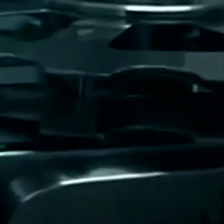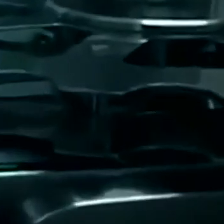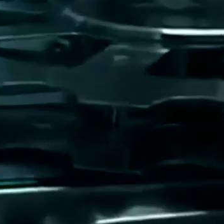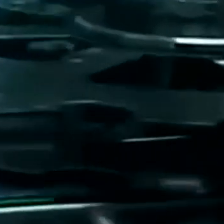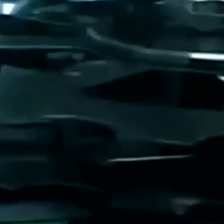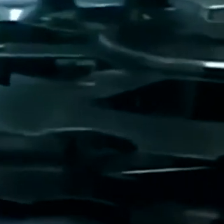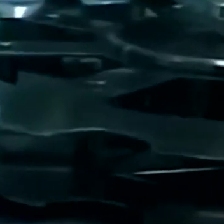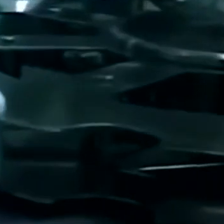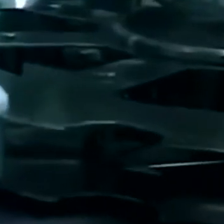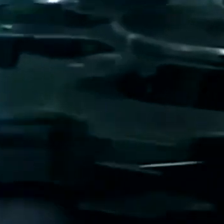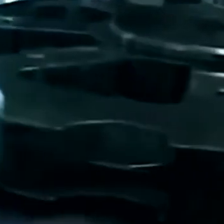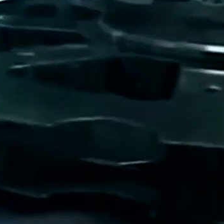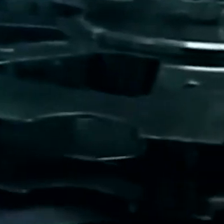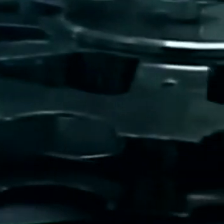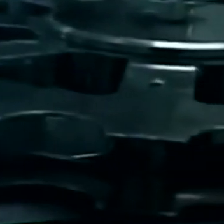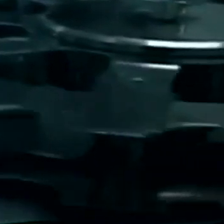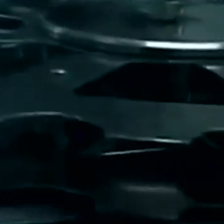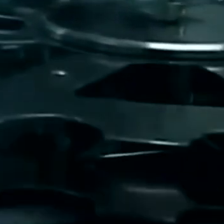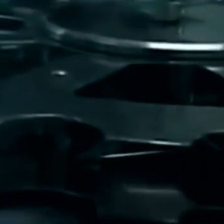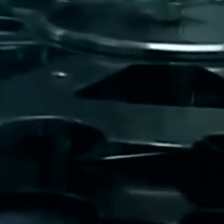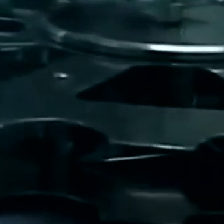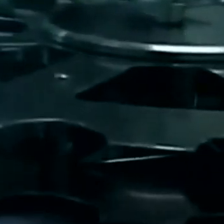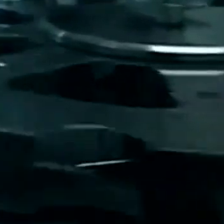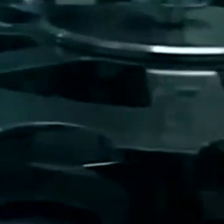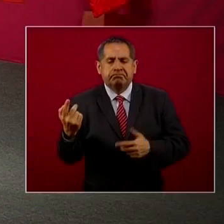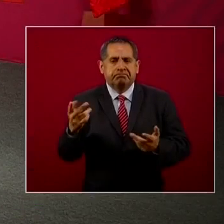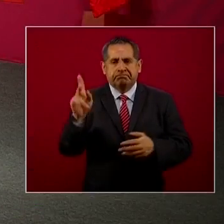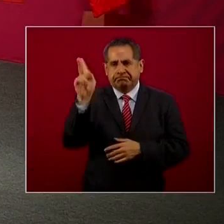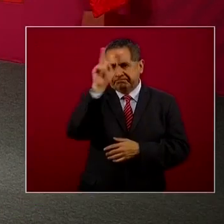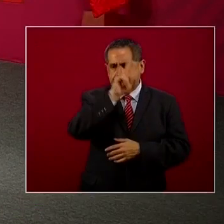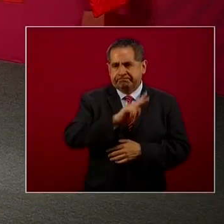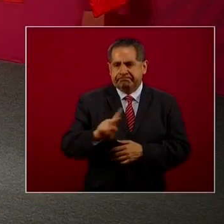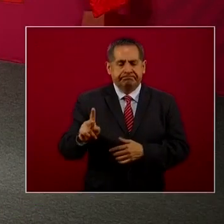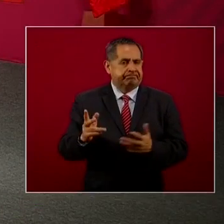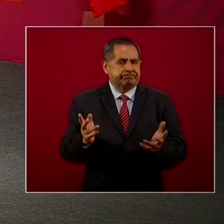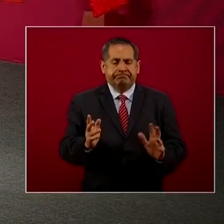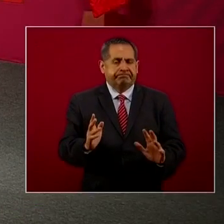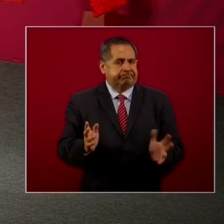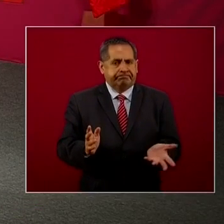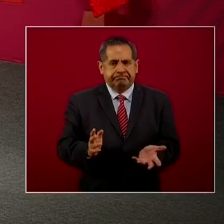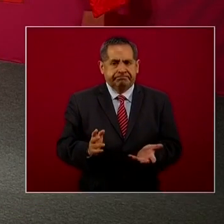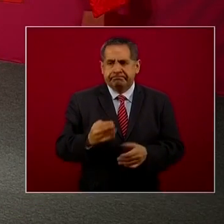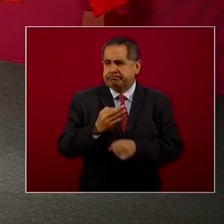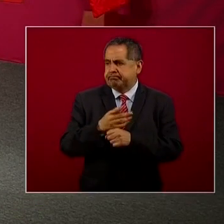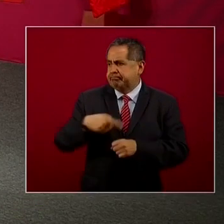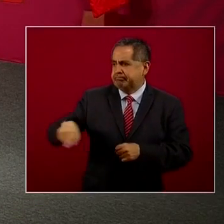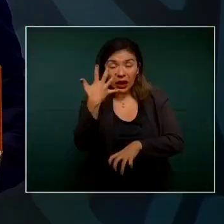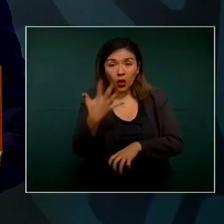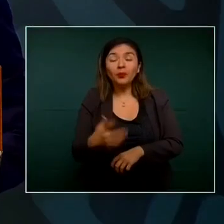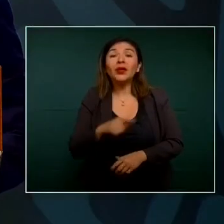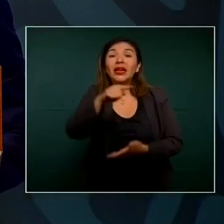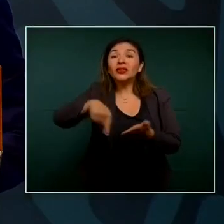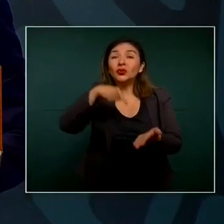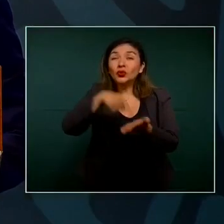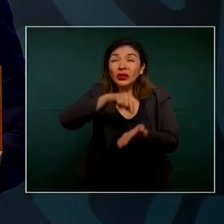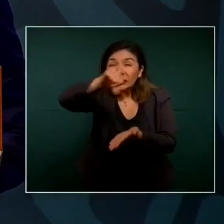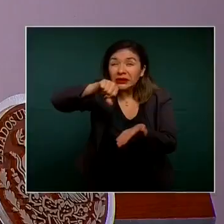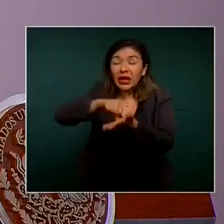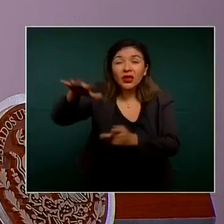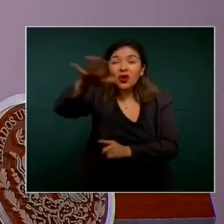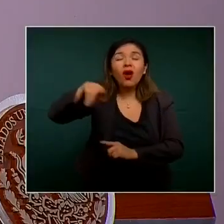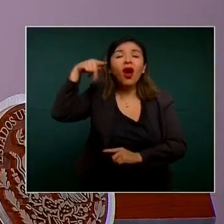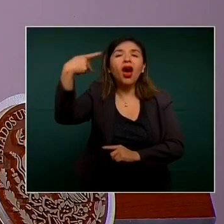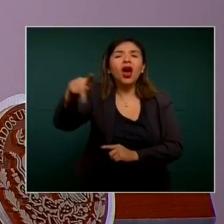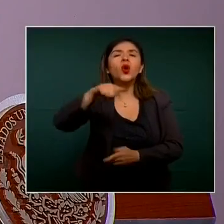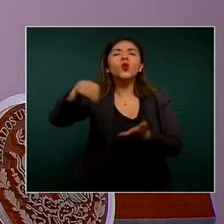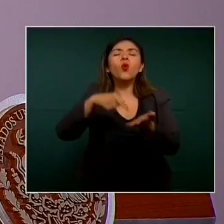el sector farmacéutico destacó la creación de una distribuidora de medicamentos del estado mexicano pues eso se lo decía yo al en el